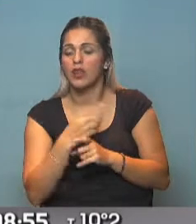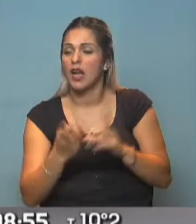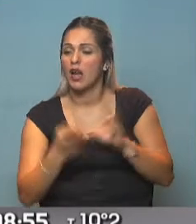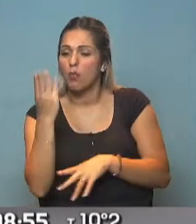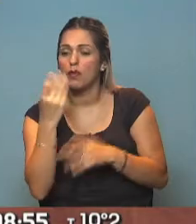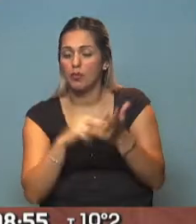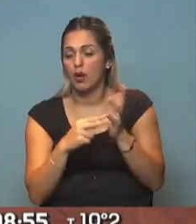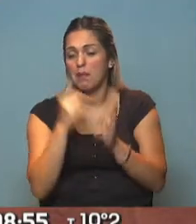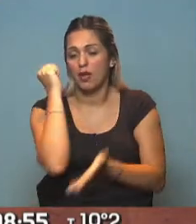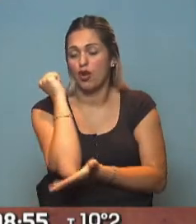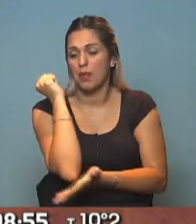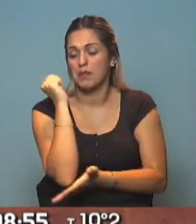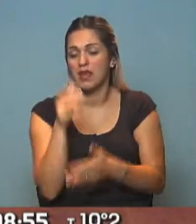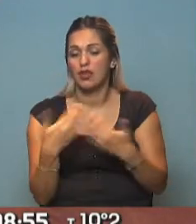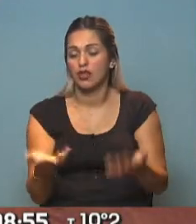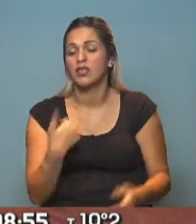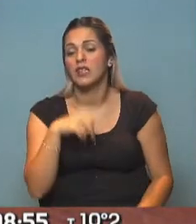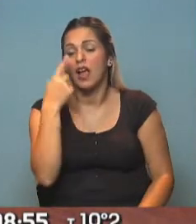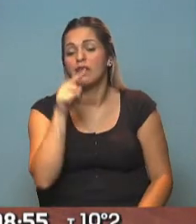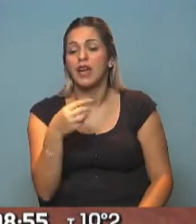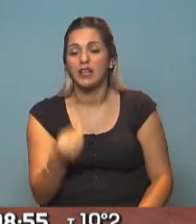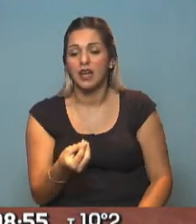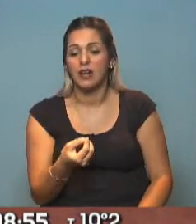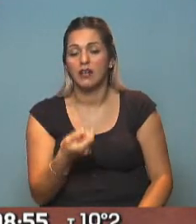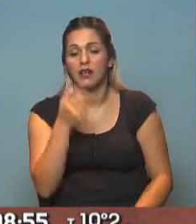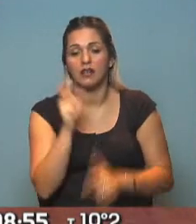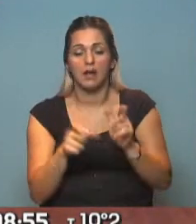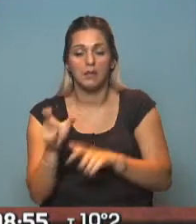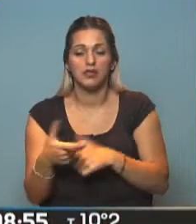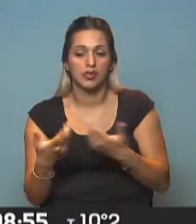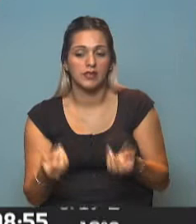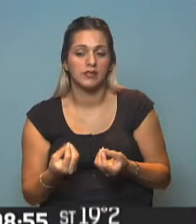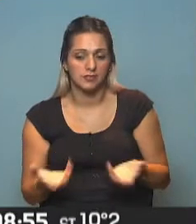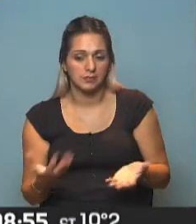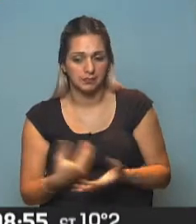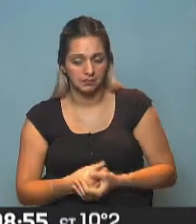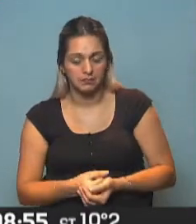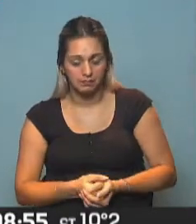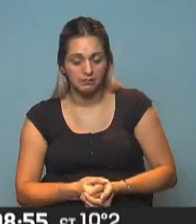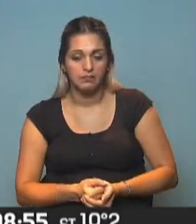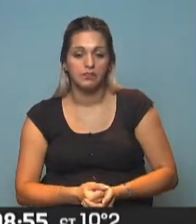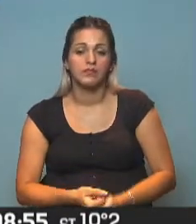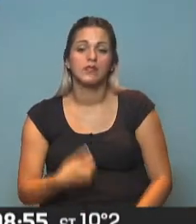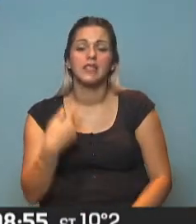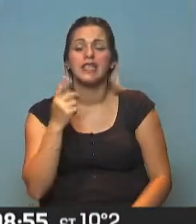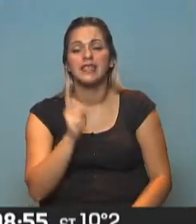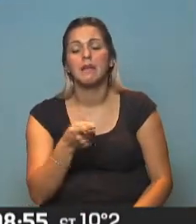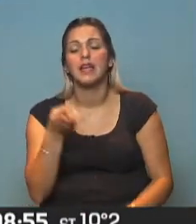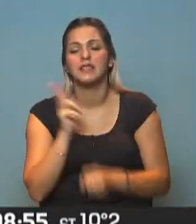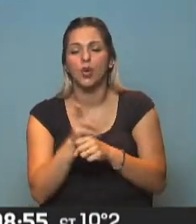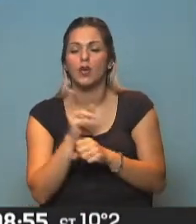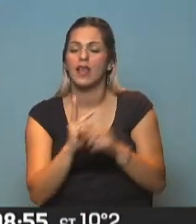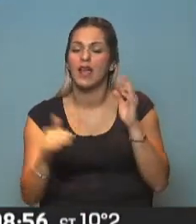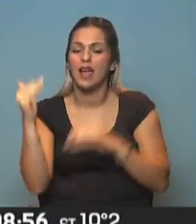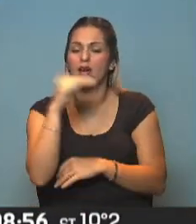eso lo que también haciendo es termina derramándose sobre todo los otros indicadores subir a la final inicia habilidad pero que es lógico